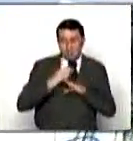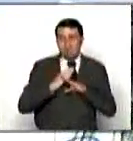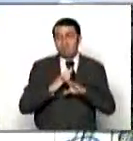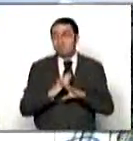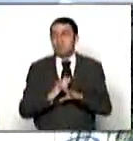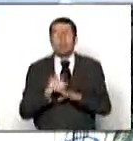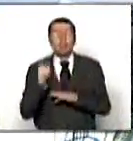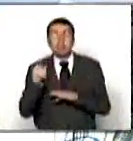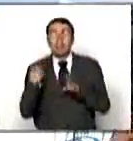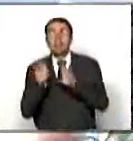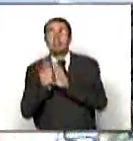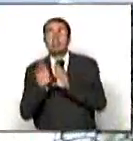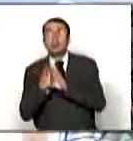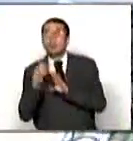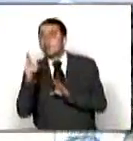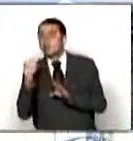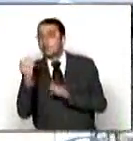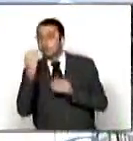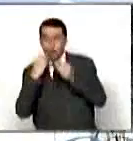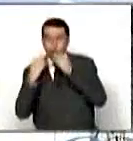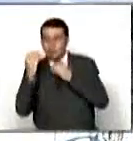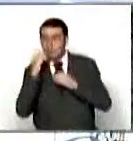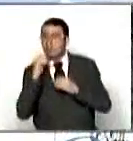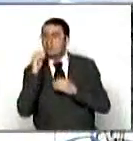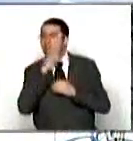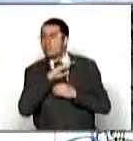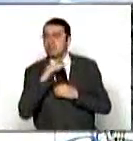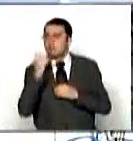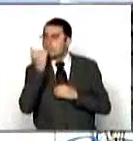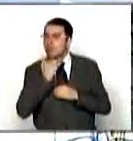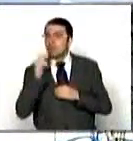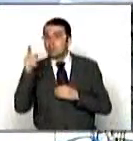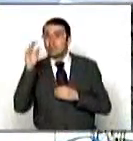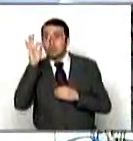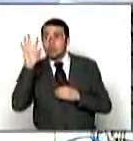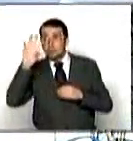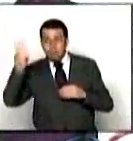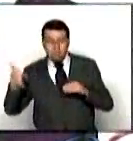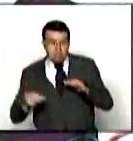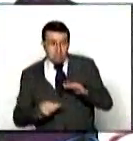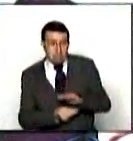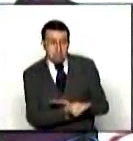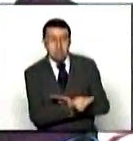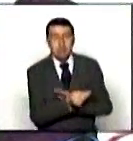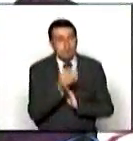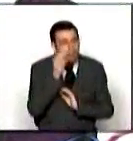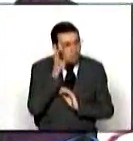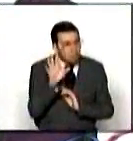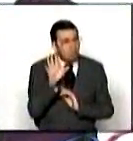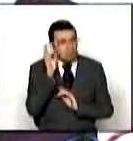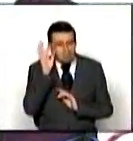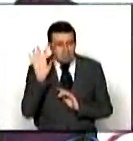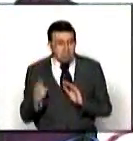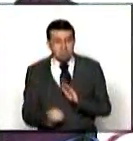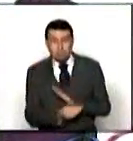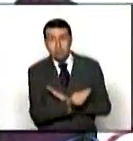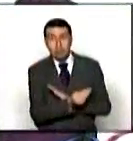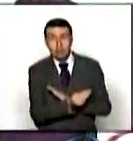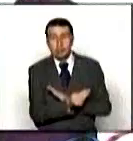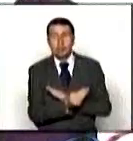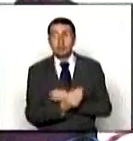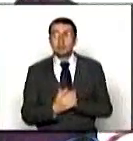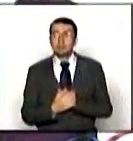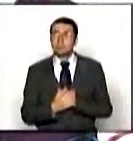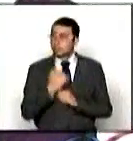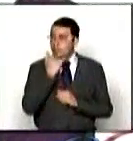con algunos falsos alimentos? Claro, excelente, es una pregunta espectacular. ¿Qué pasa?